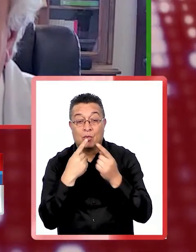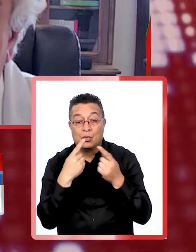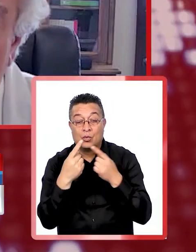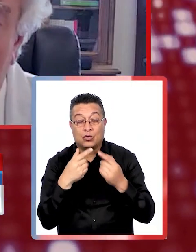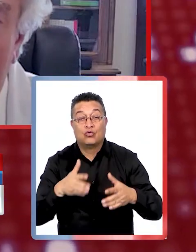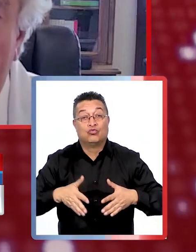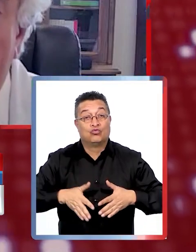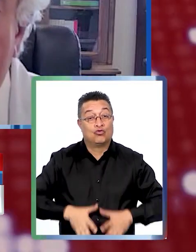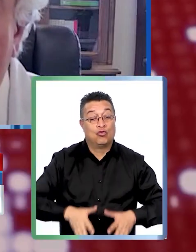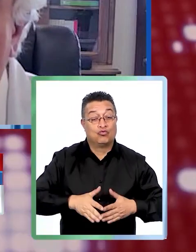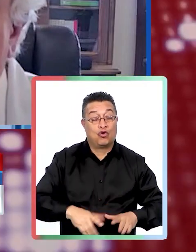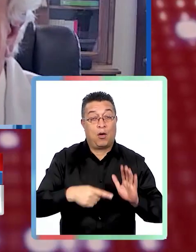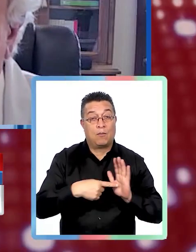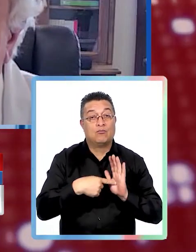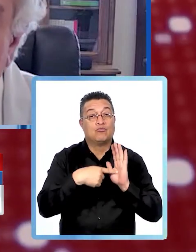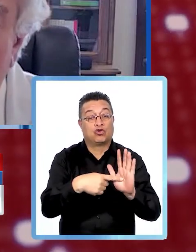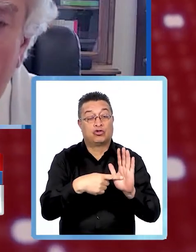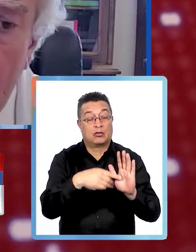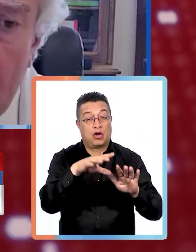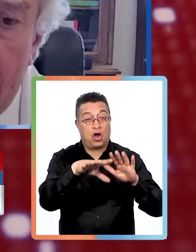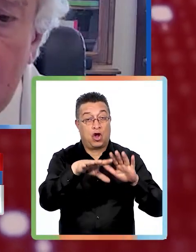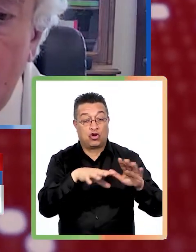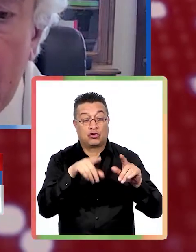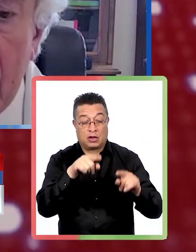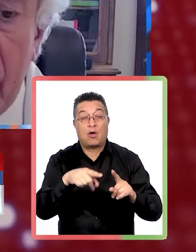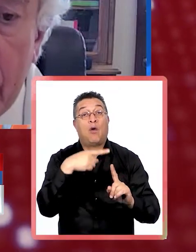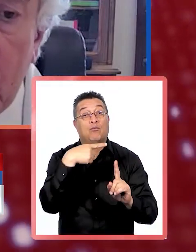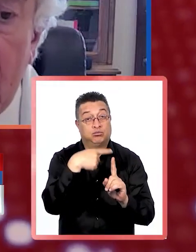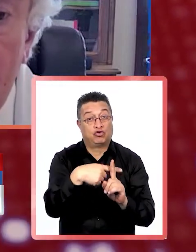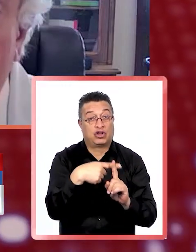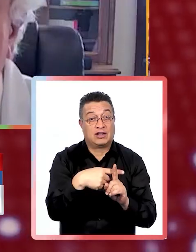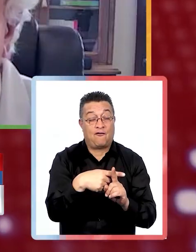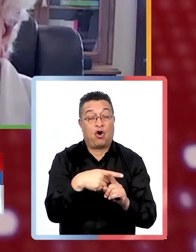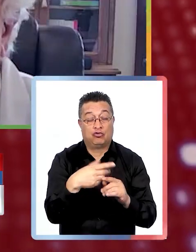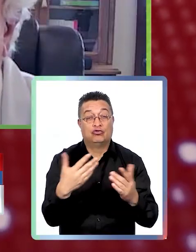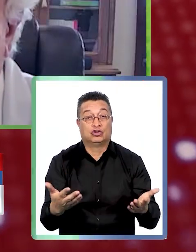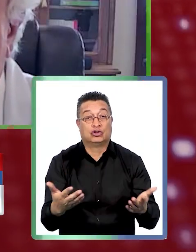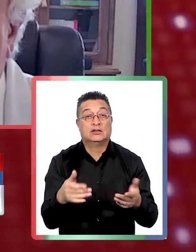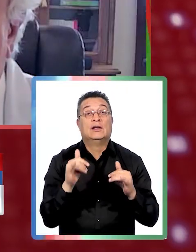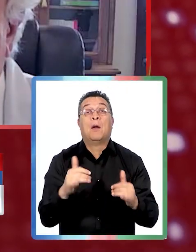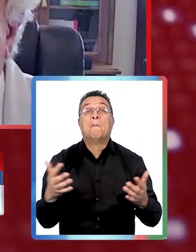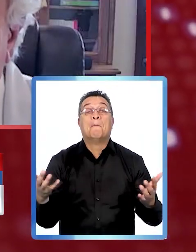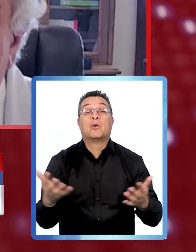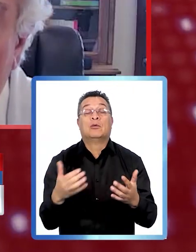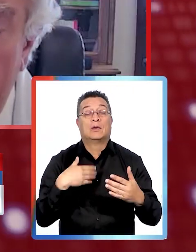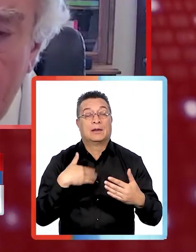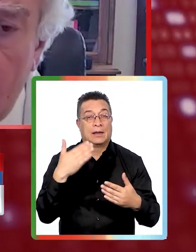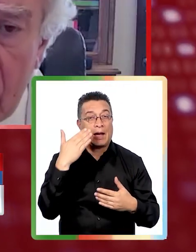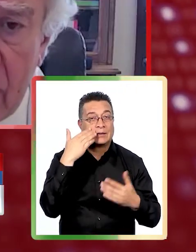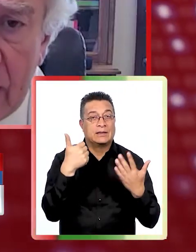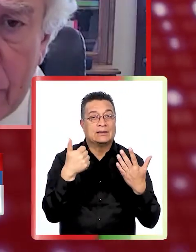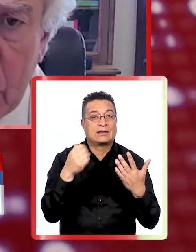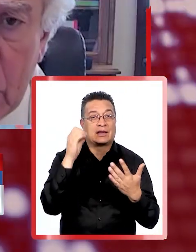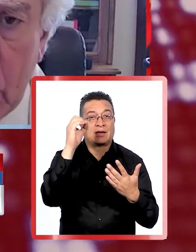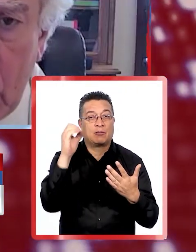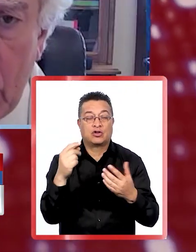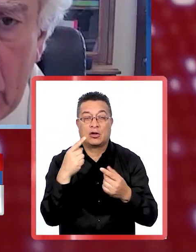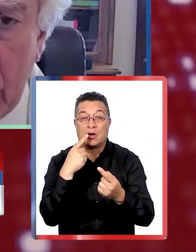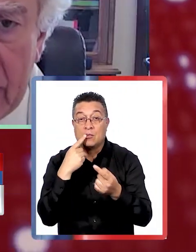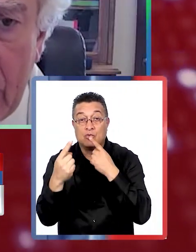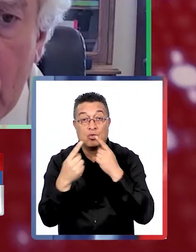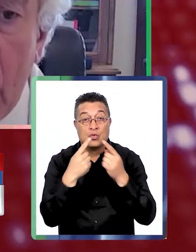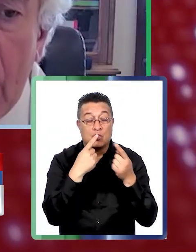que hicimos respecto a natalidad, mostró una cosa que a mi modo de ver fue positiva, en el sentido de que casi un 60%